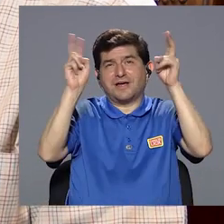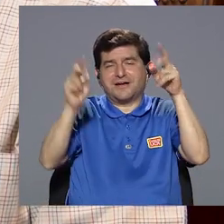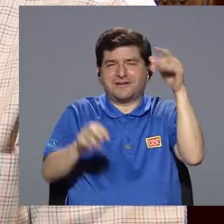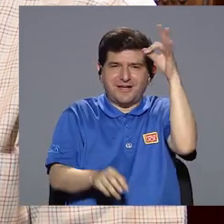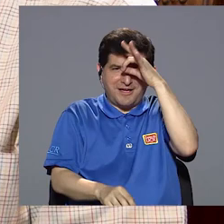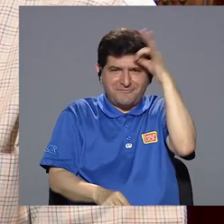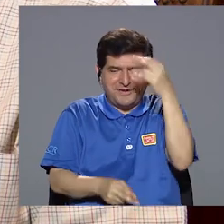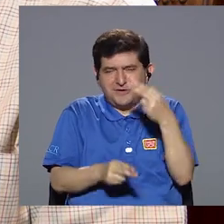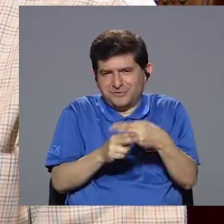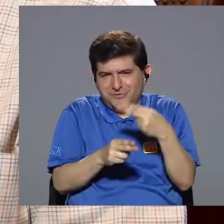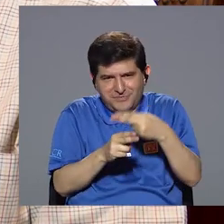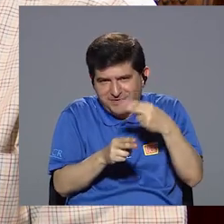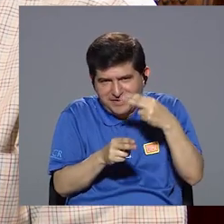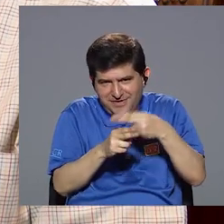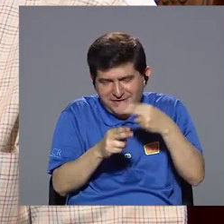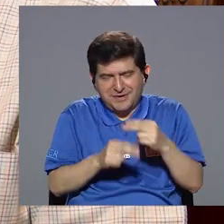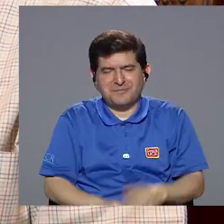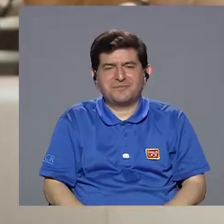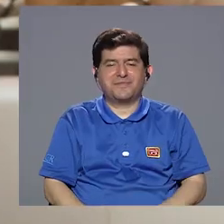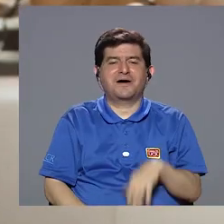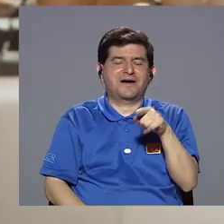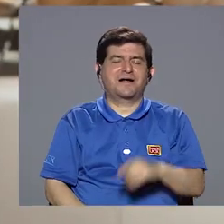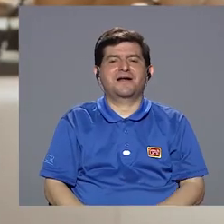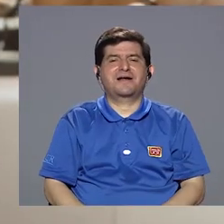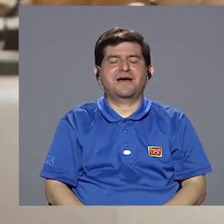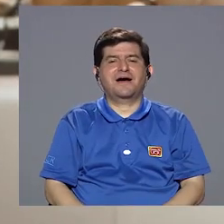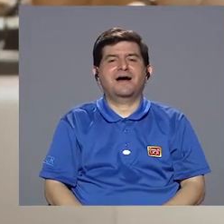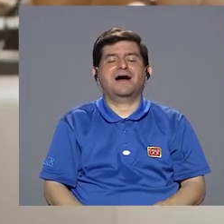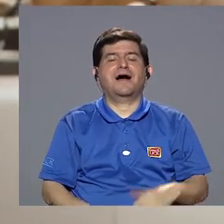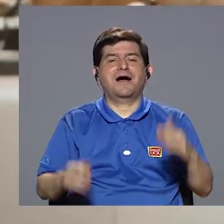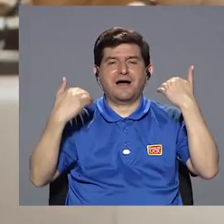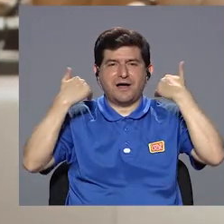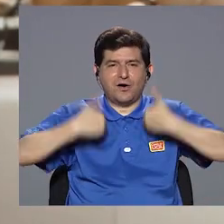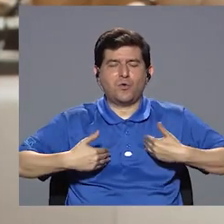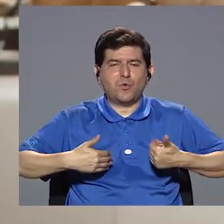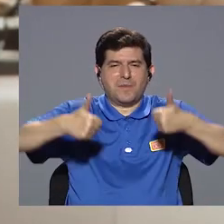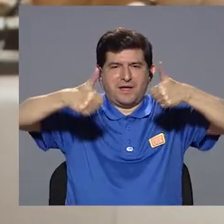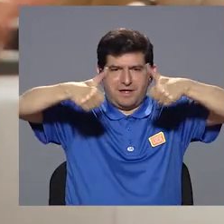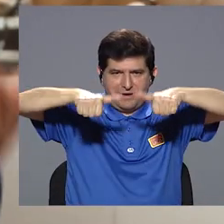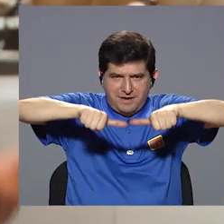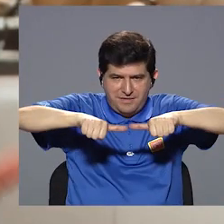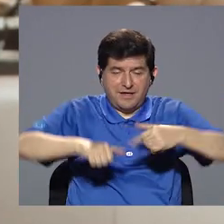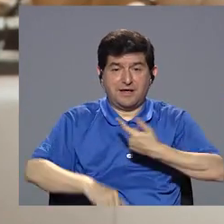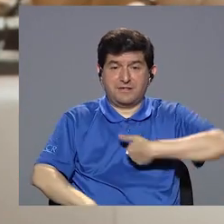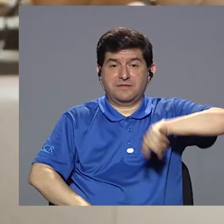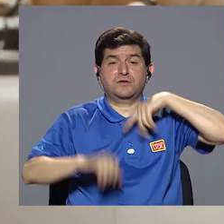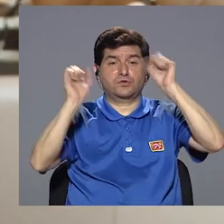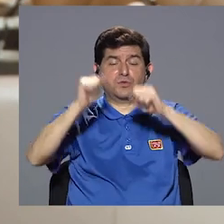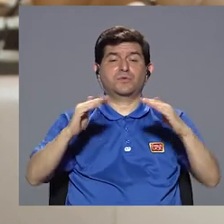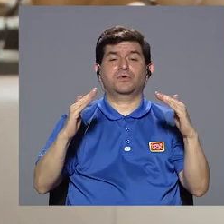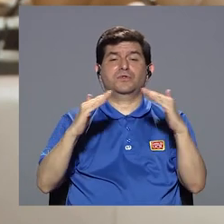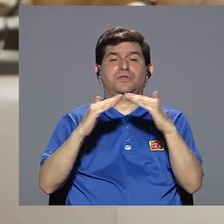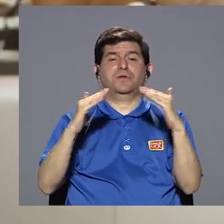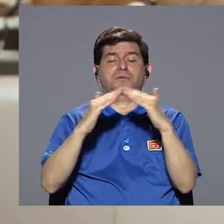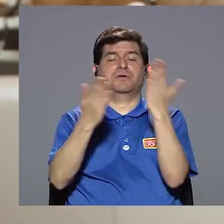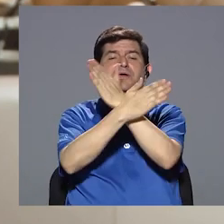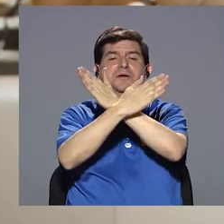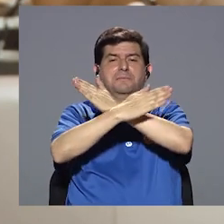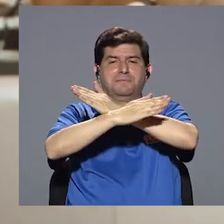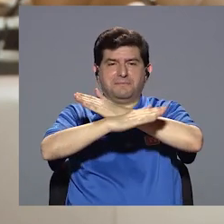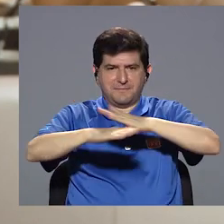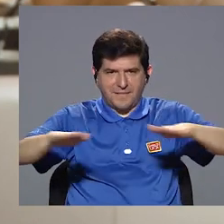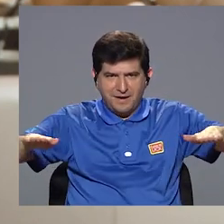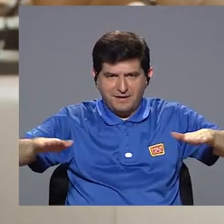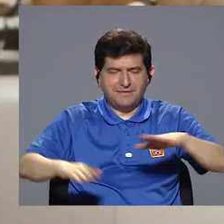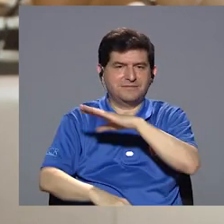filosóficamente podría denominarse la reconciliación de la humanidad o sea que nosotros podamos vivir en paz